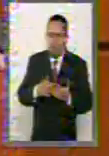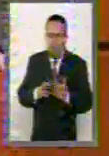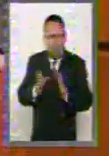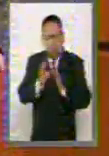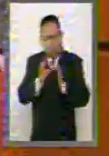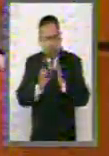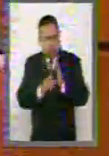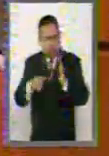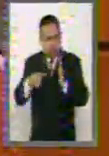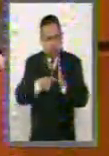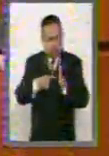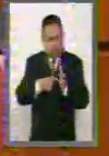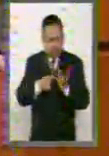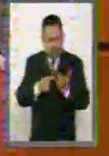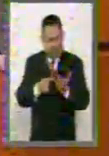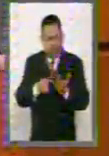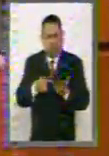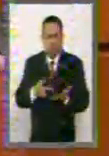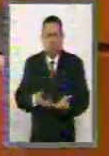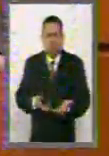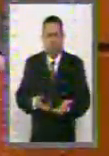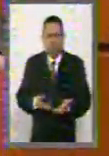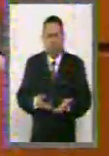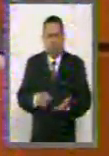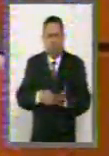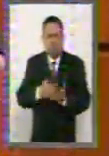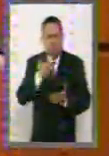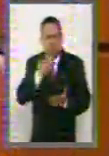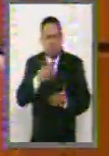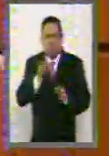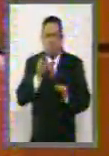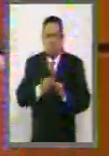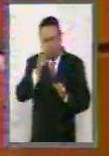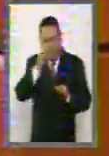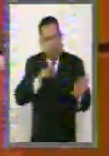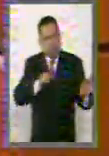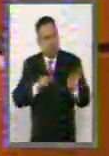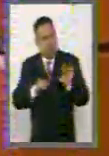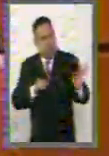tenemos para aprobar a los integrantes de la Corte?